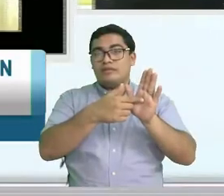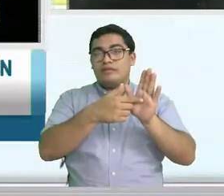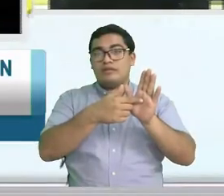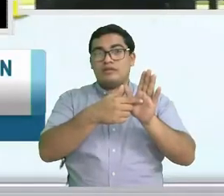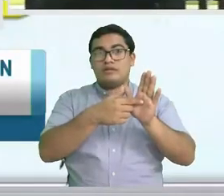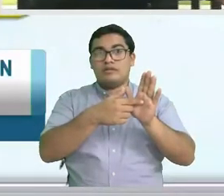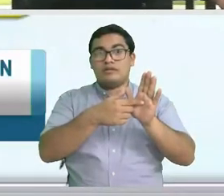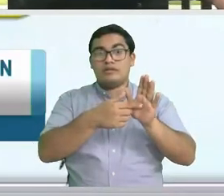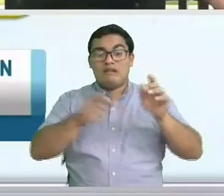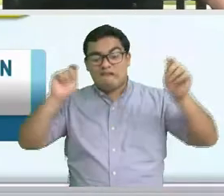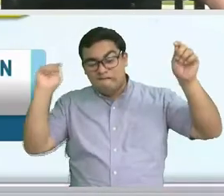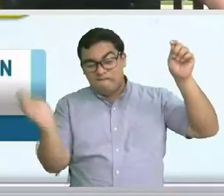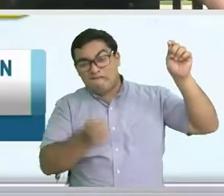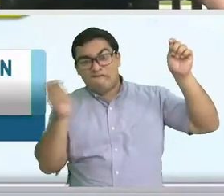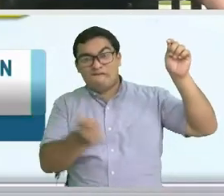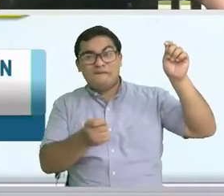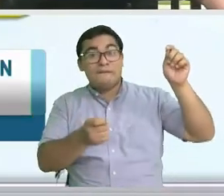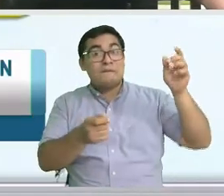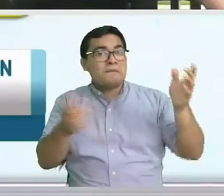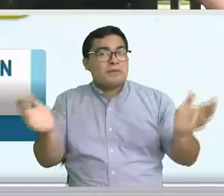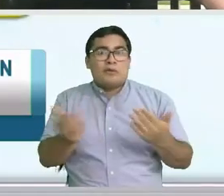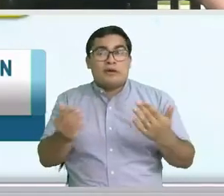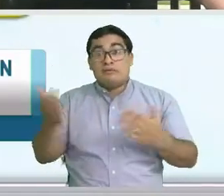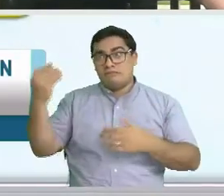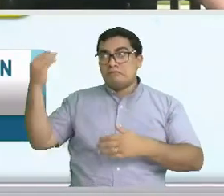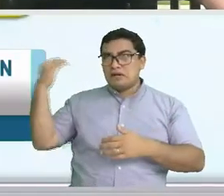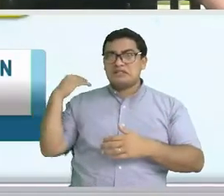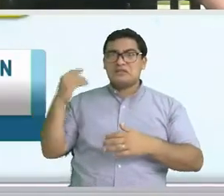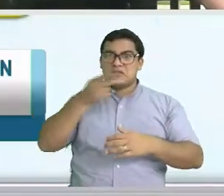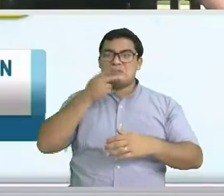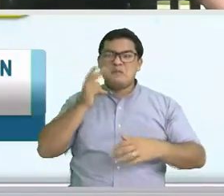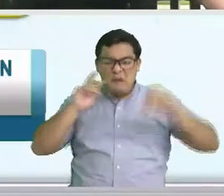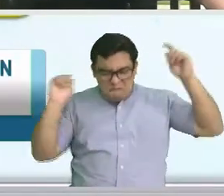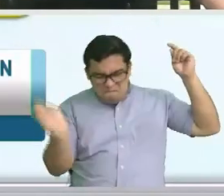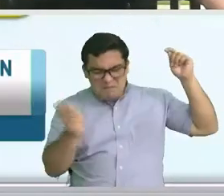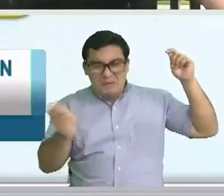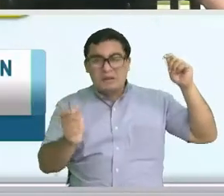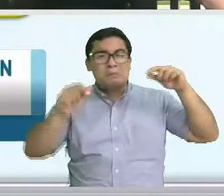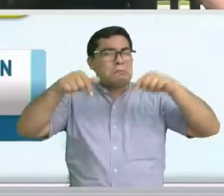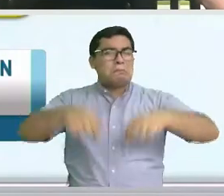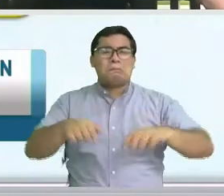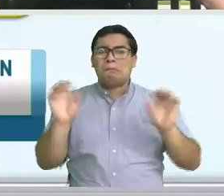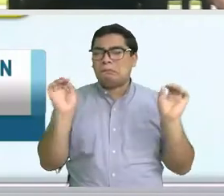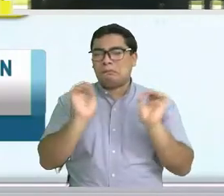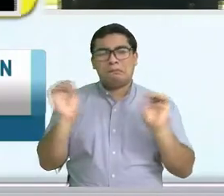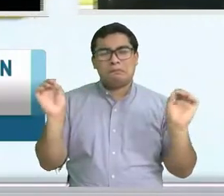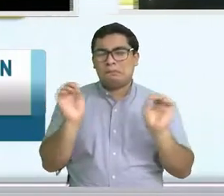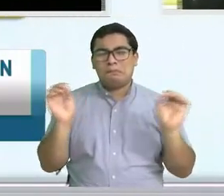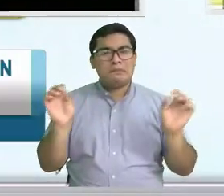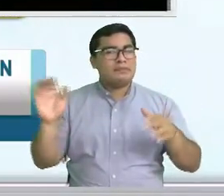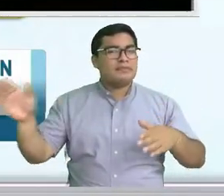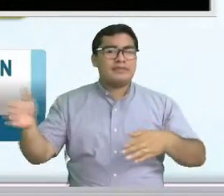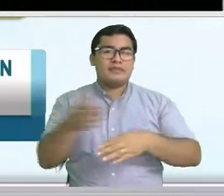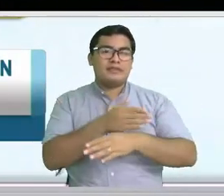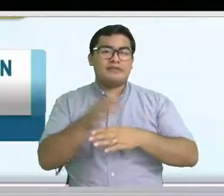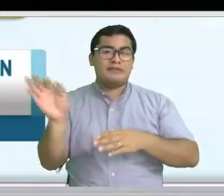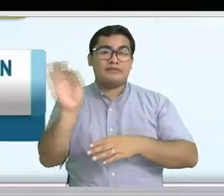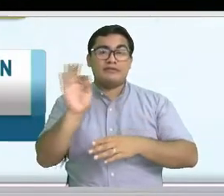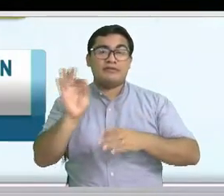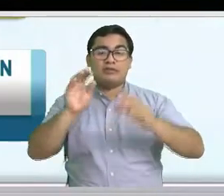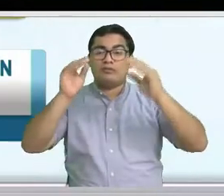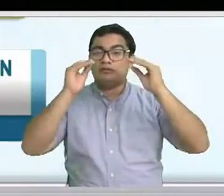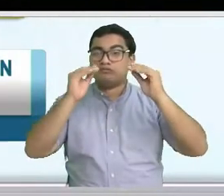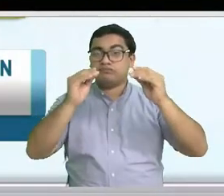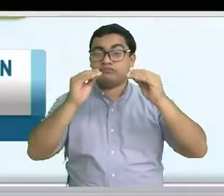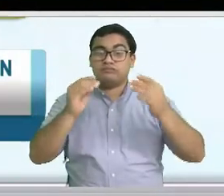chinela mucho, como para la edad de nosotros, pues, que debemos de ser contemporáneos, pero mucho han cambiado las formas de educación. Cambiado las